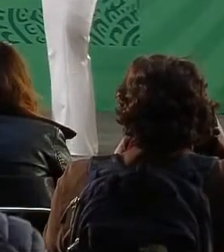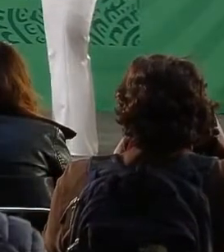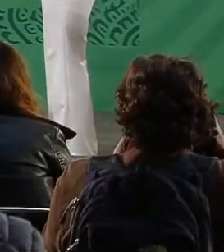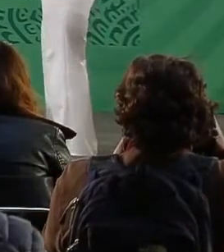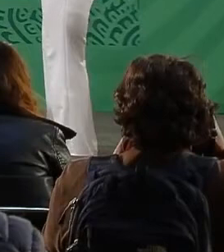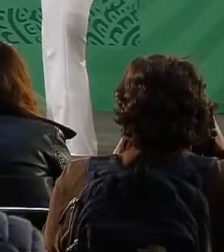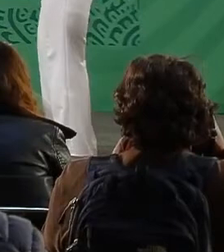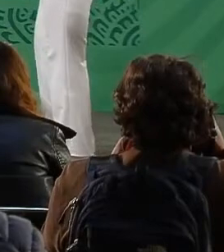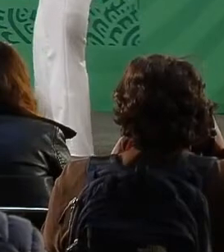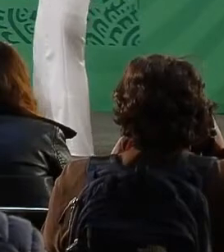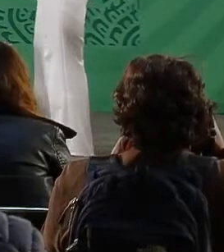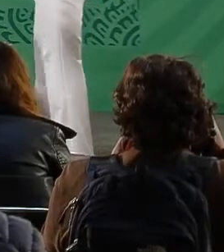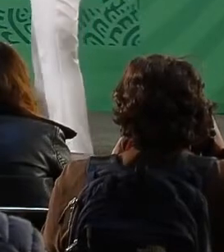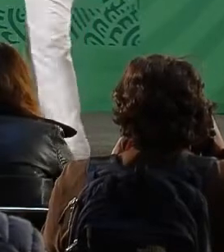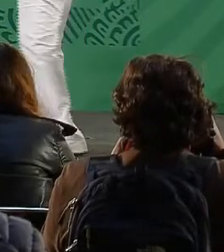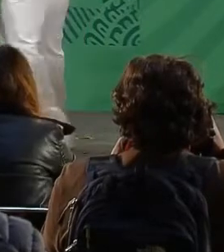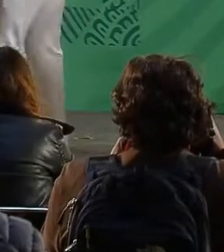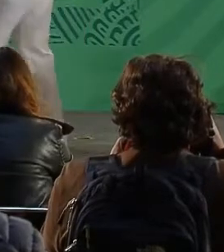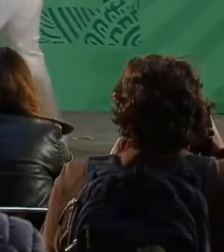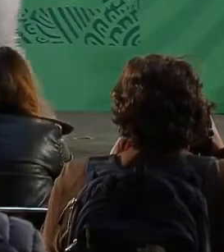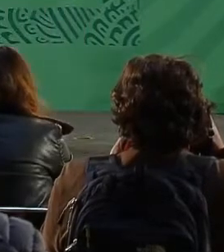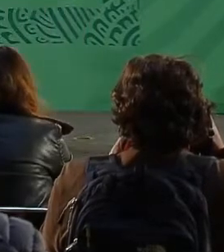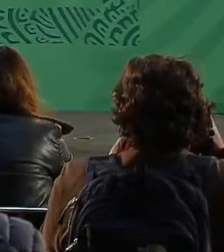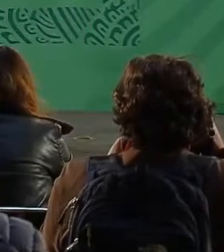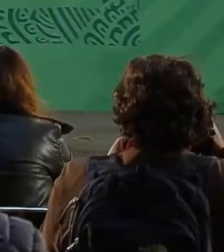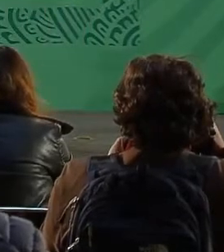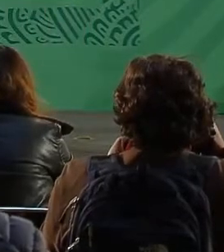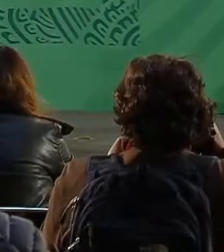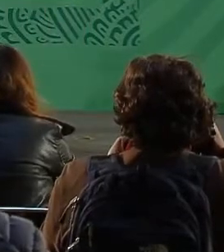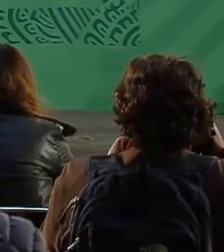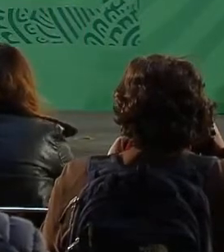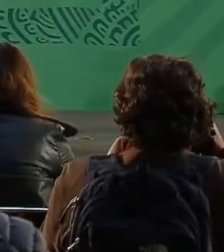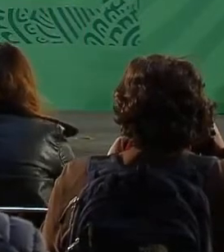farmacéutica AstraZeneca.